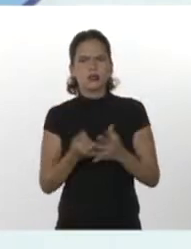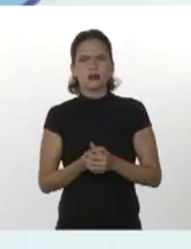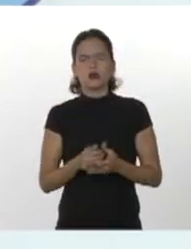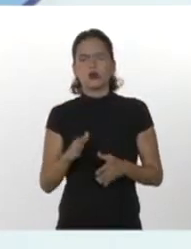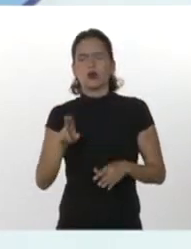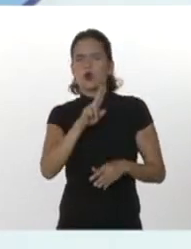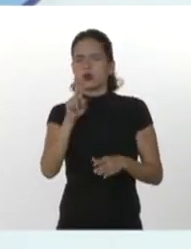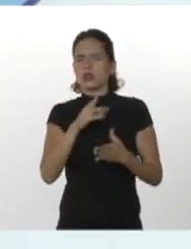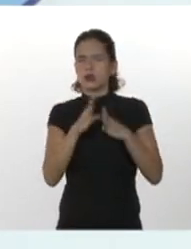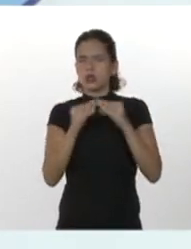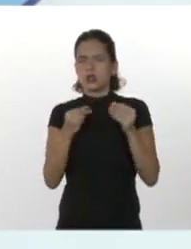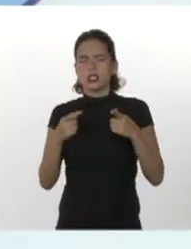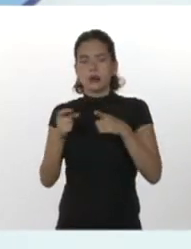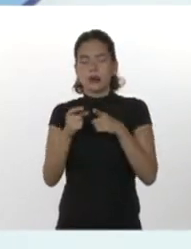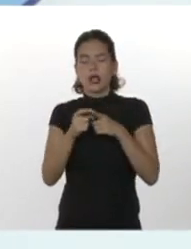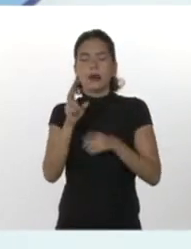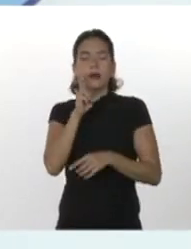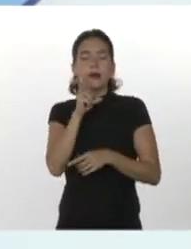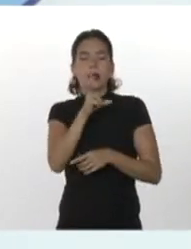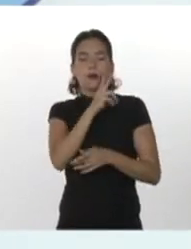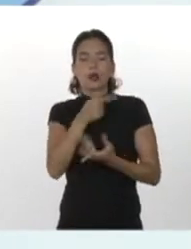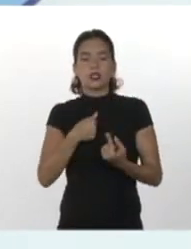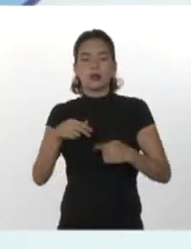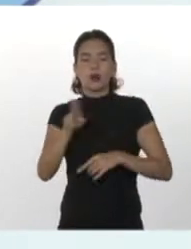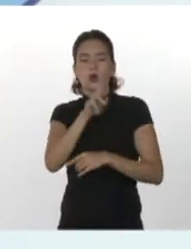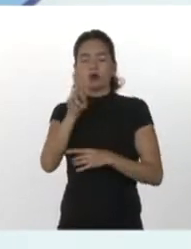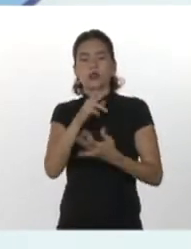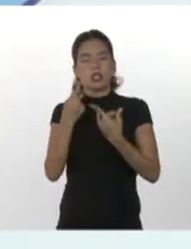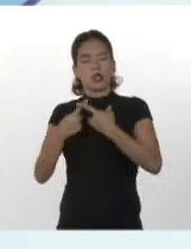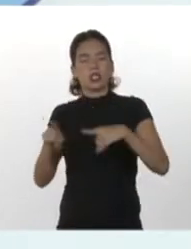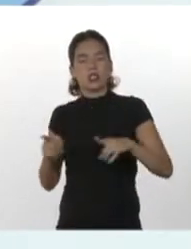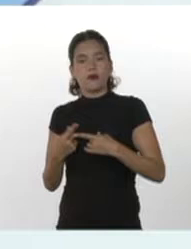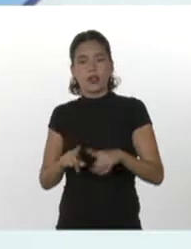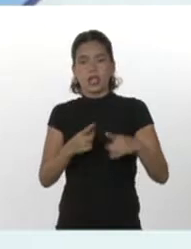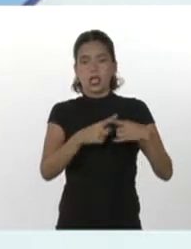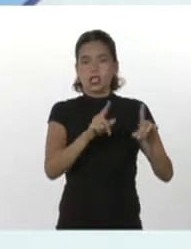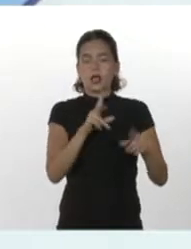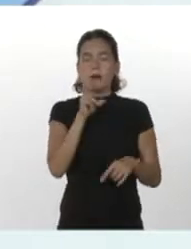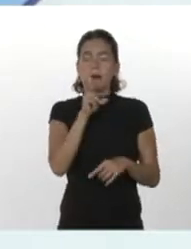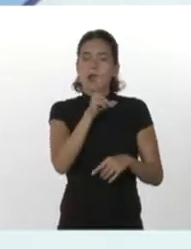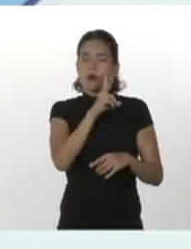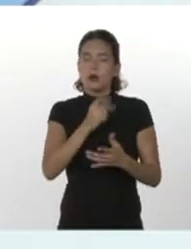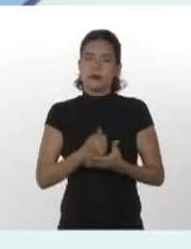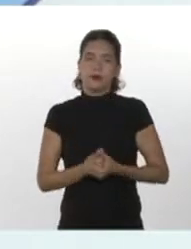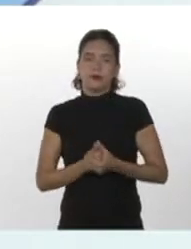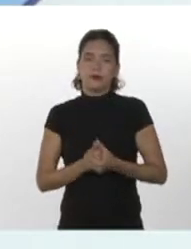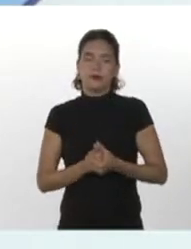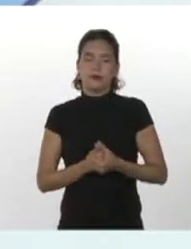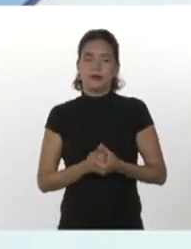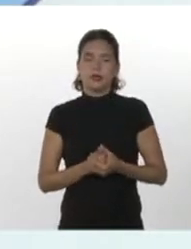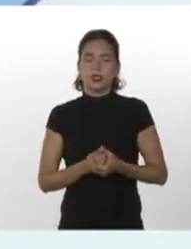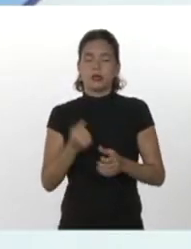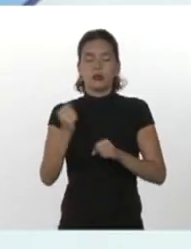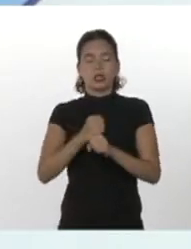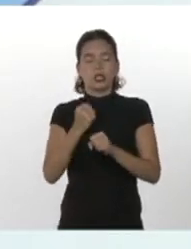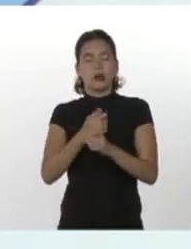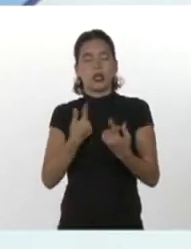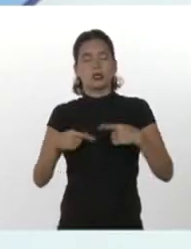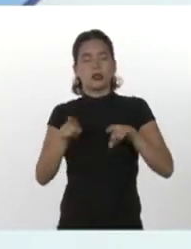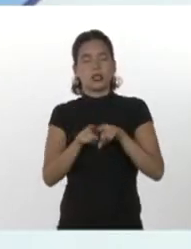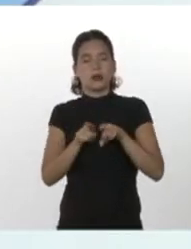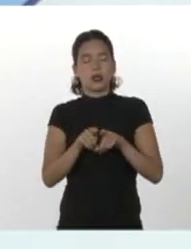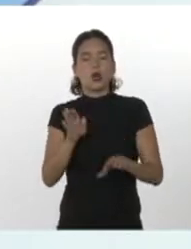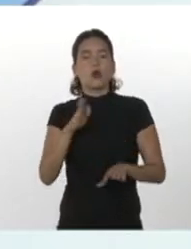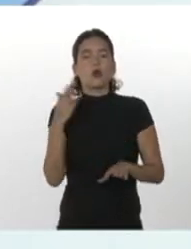utilizamos todas esas palabras? De verbos, ¿verdad? Estamos utilizando diferentes tipos de verbos. Y estamos trabajando también